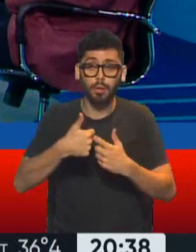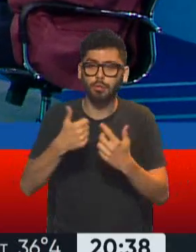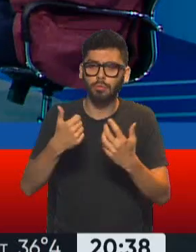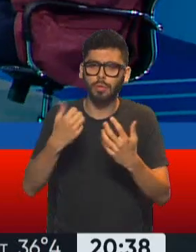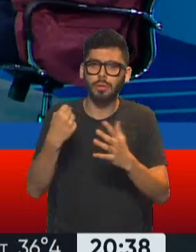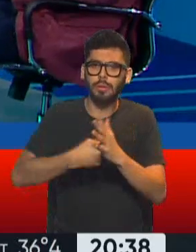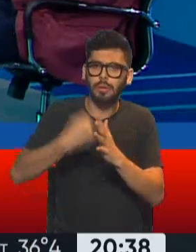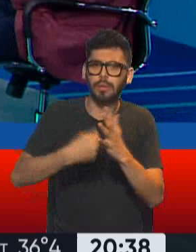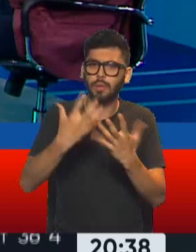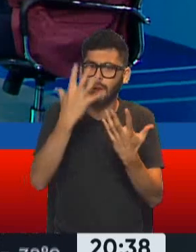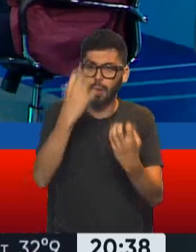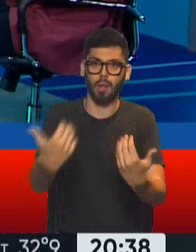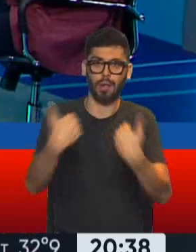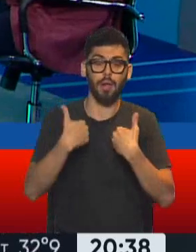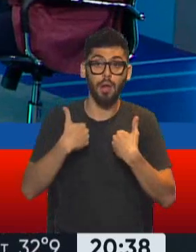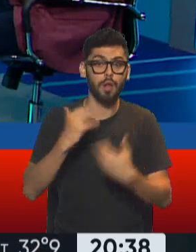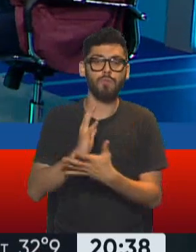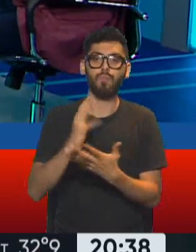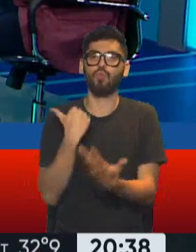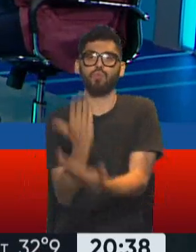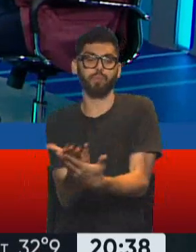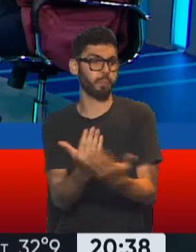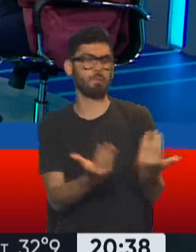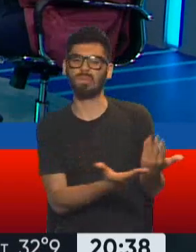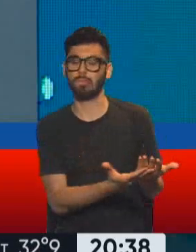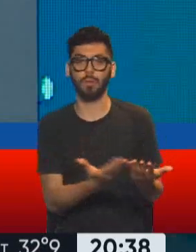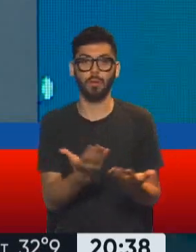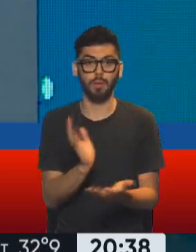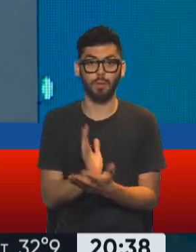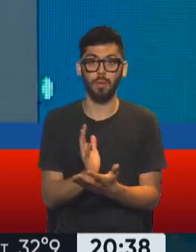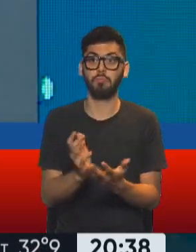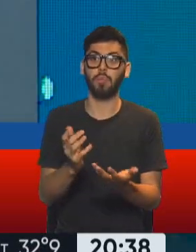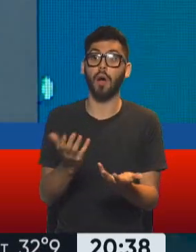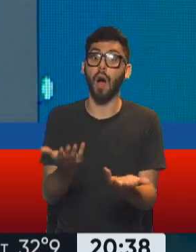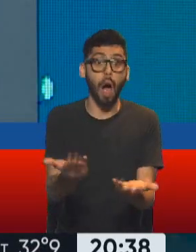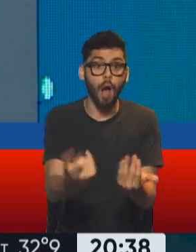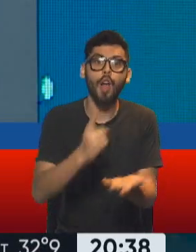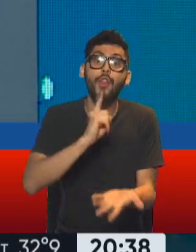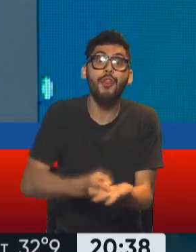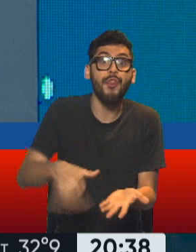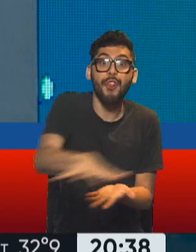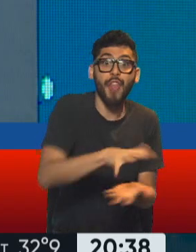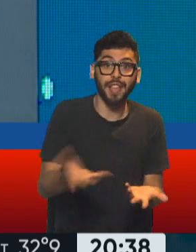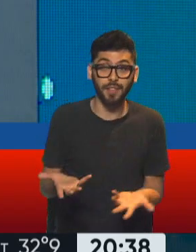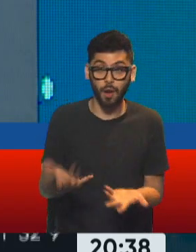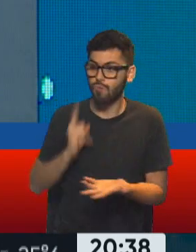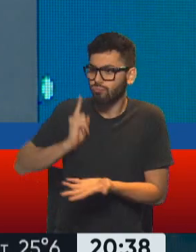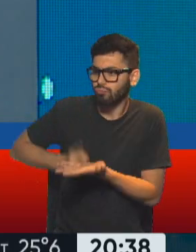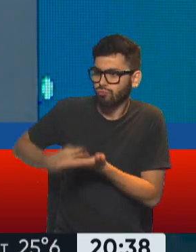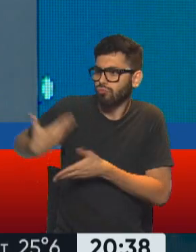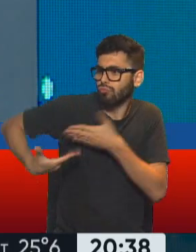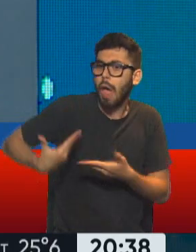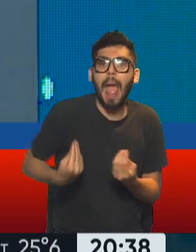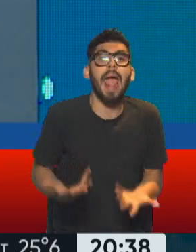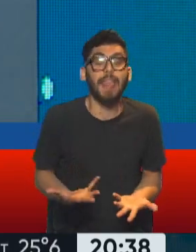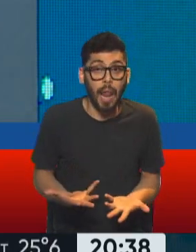disputar por una mirada de mundo y someter a la decisión popular las decisiones que se fueron tomando entonces y